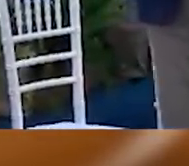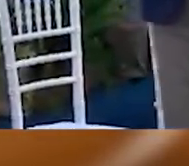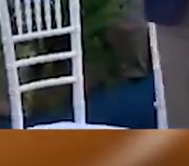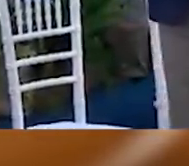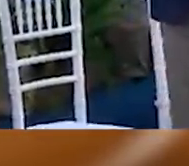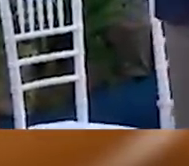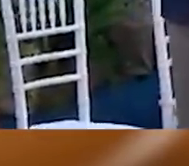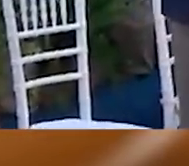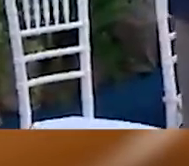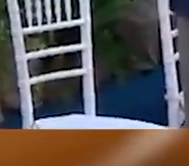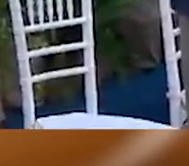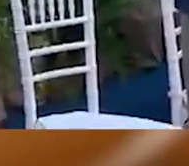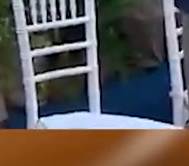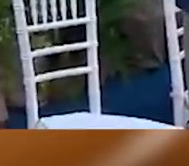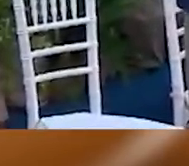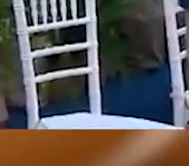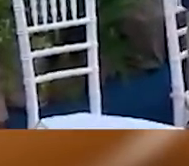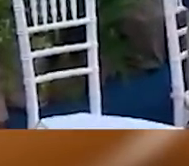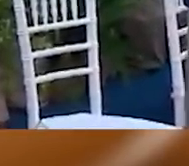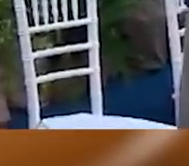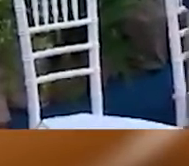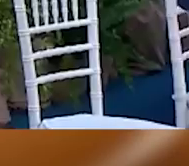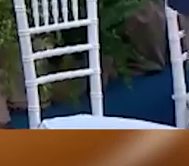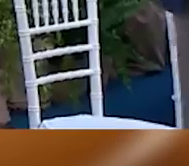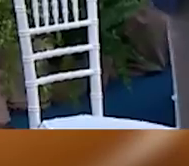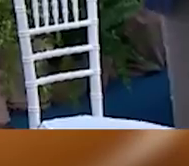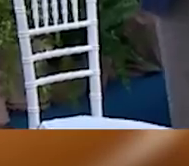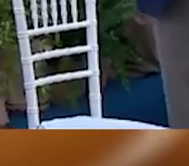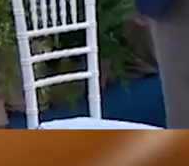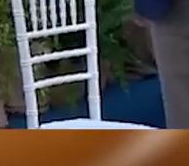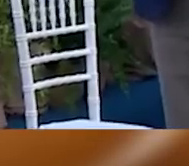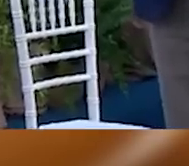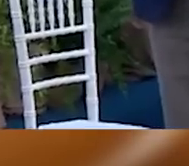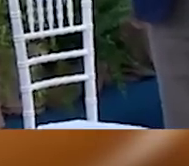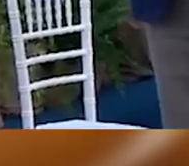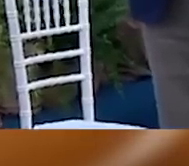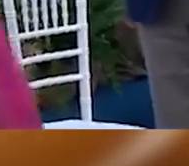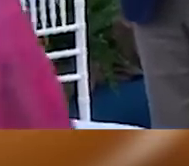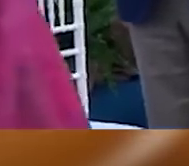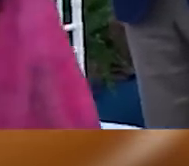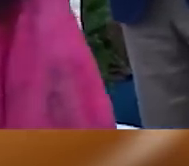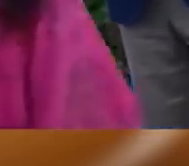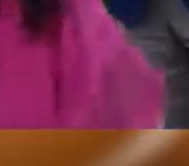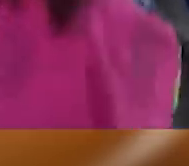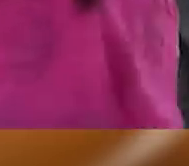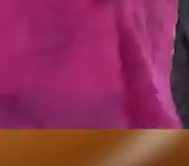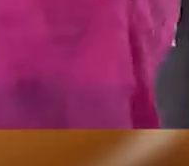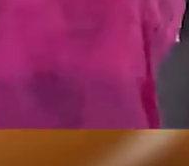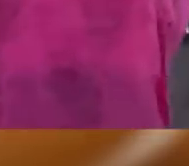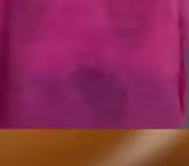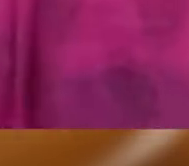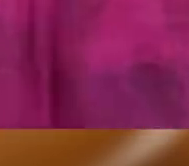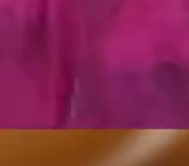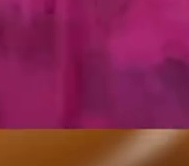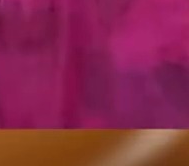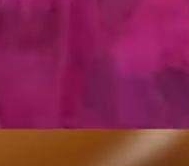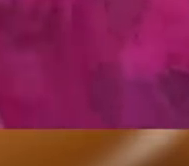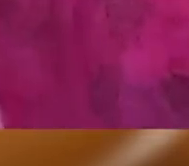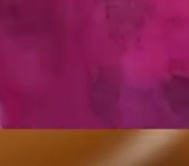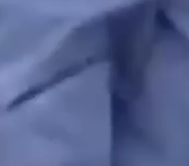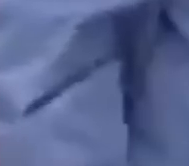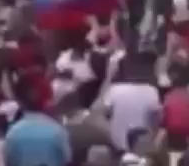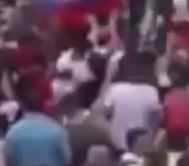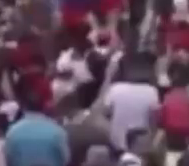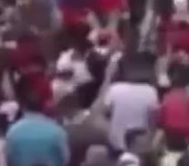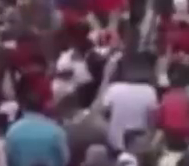te mostramos las diferencias entre los actos del 19 de julio entre 2017 y 2023